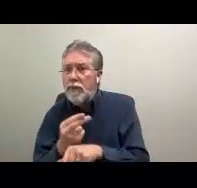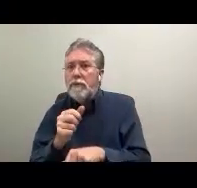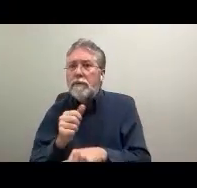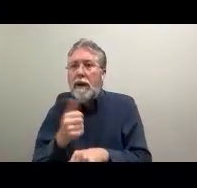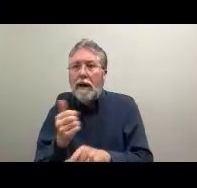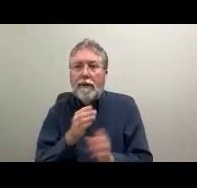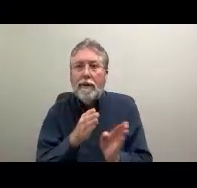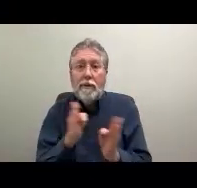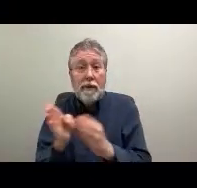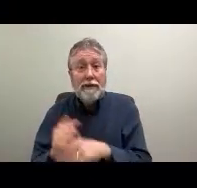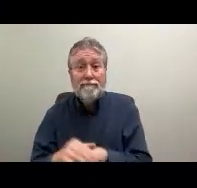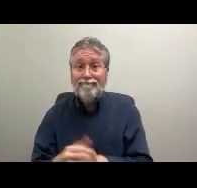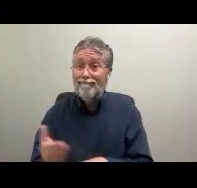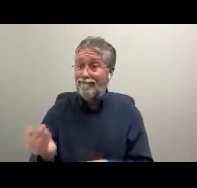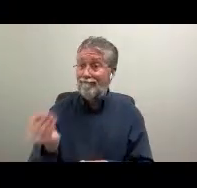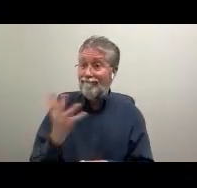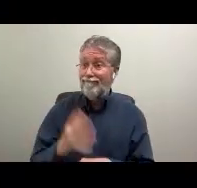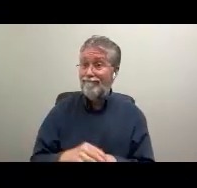Diana, gracias.